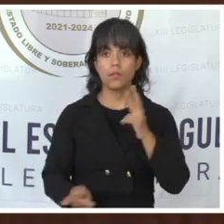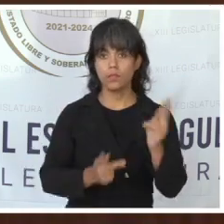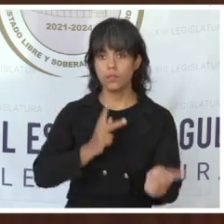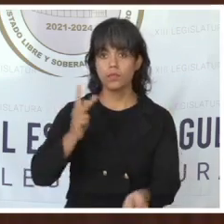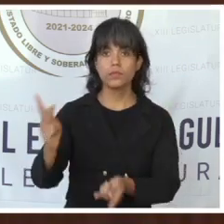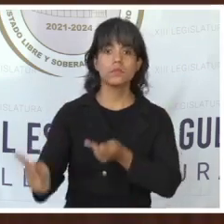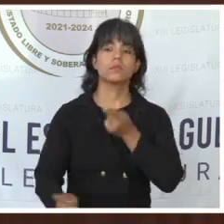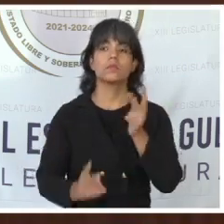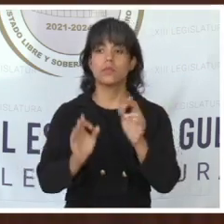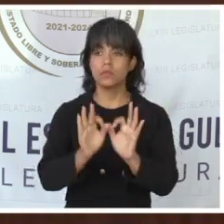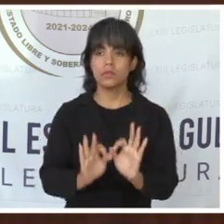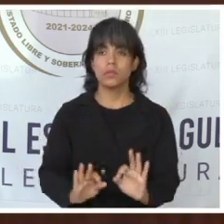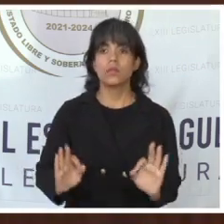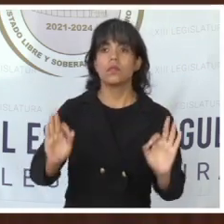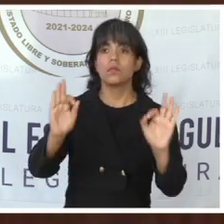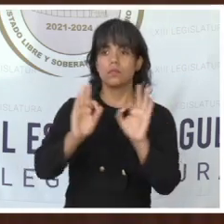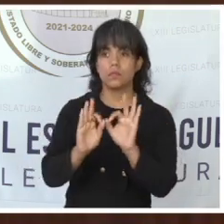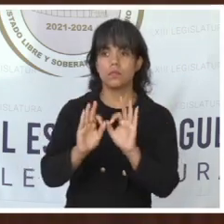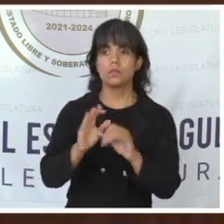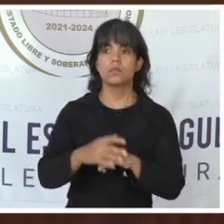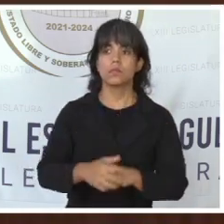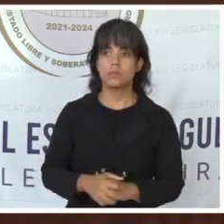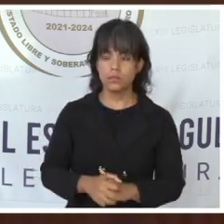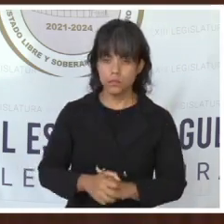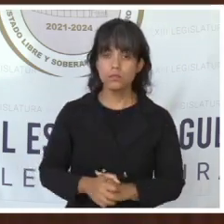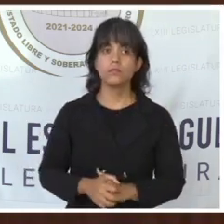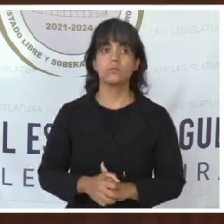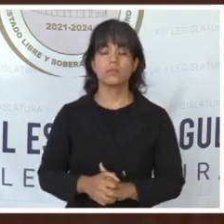antes de esto,